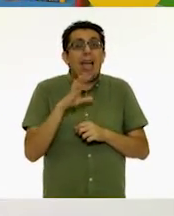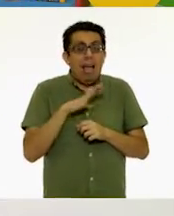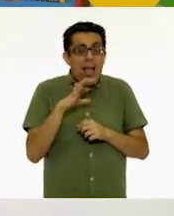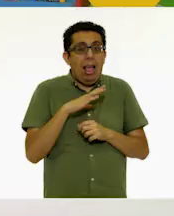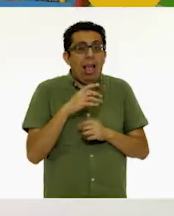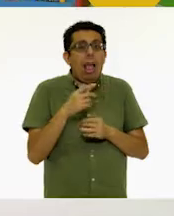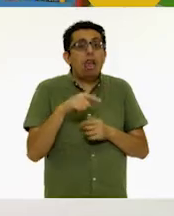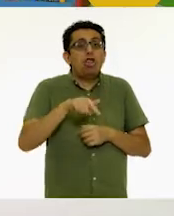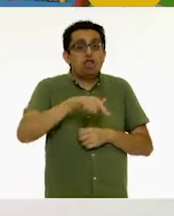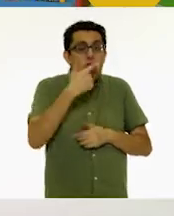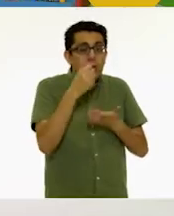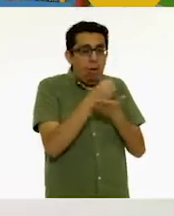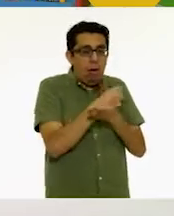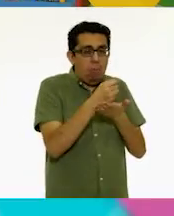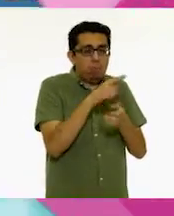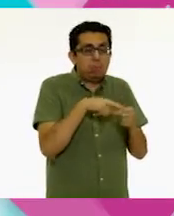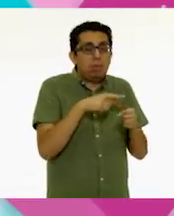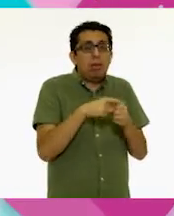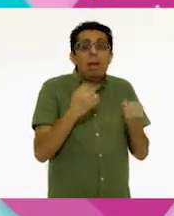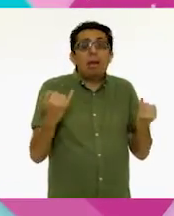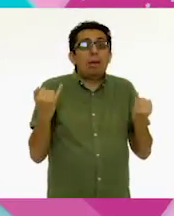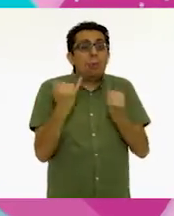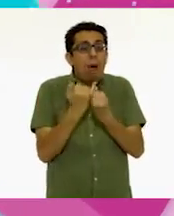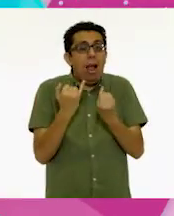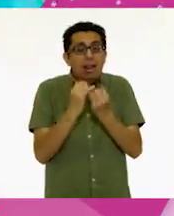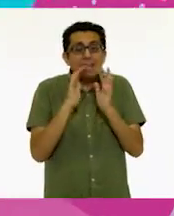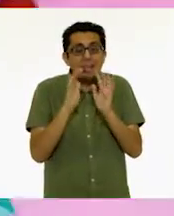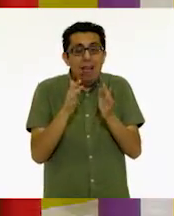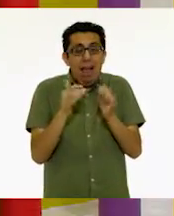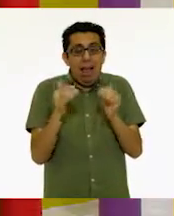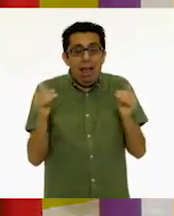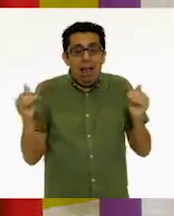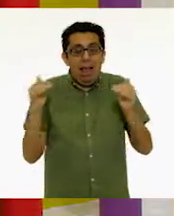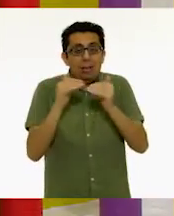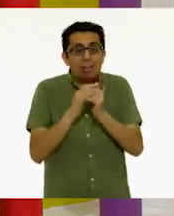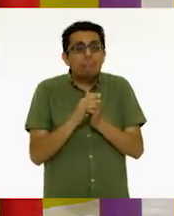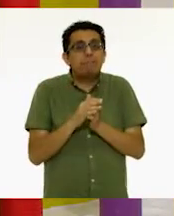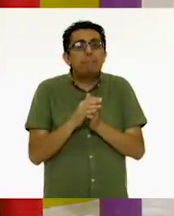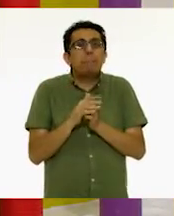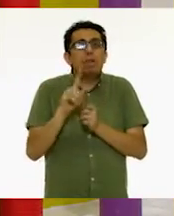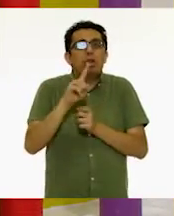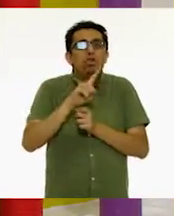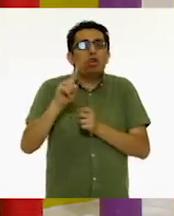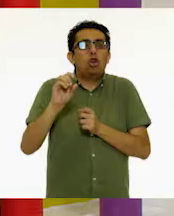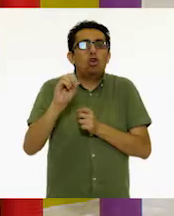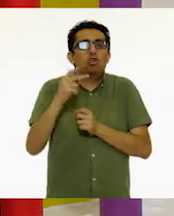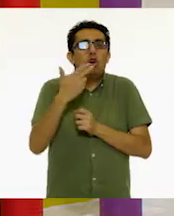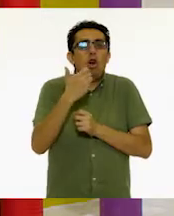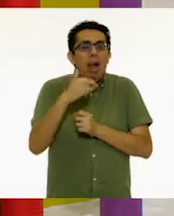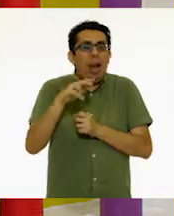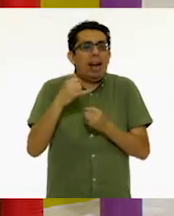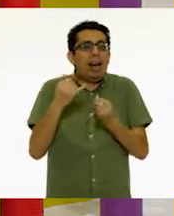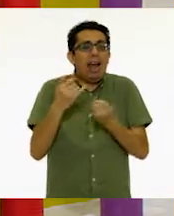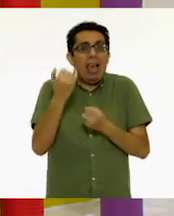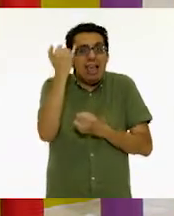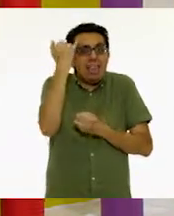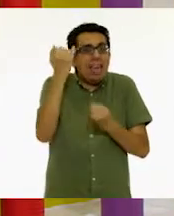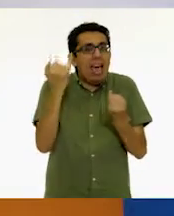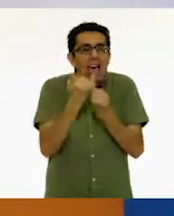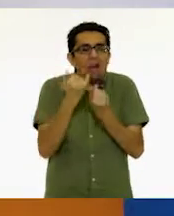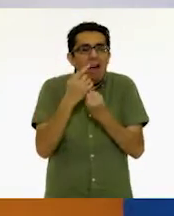crayones. Moni, ya tenemos la misma cantidad. Sohar lo resolvió exactamente igual que la estrategia que sugirió